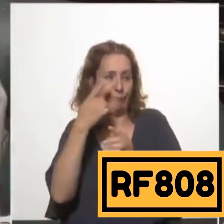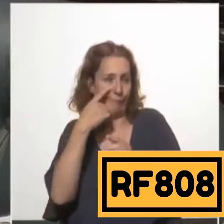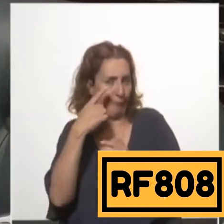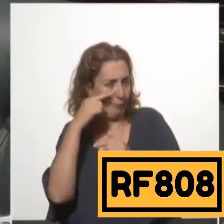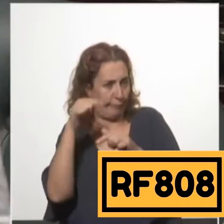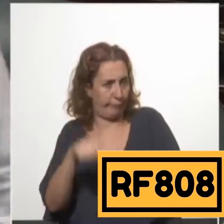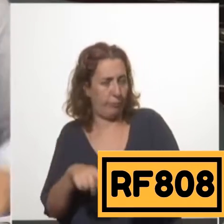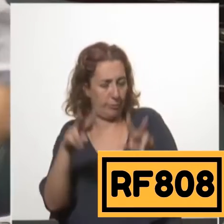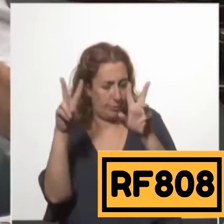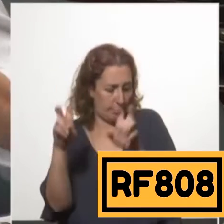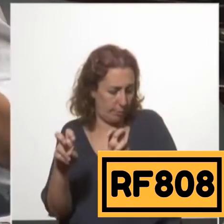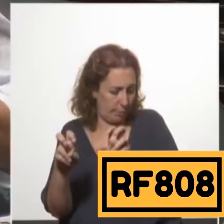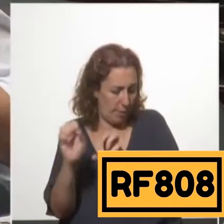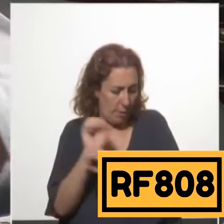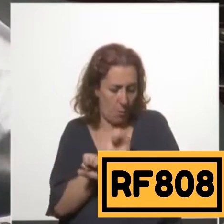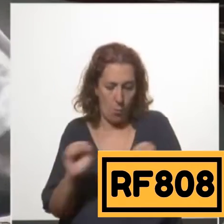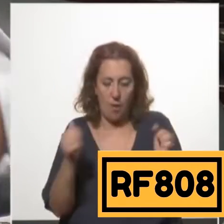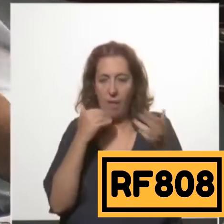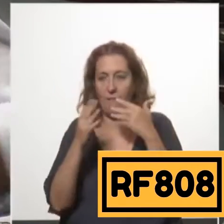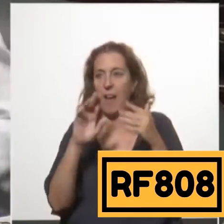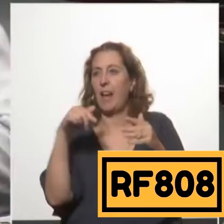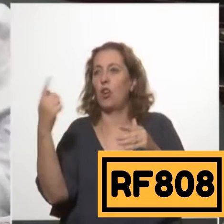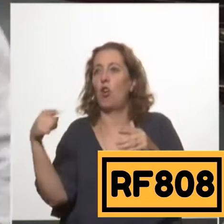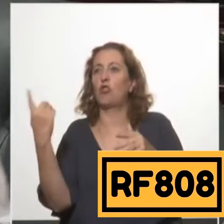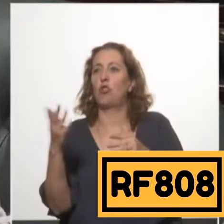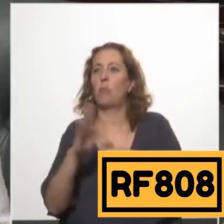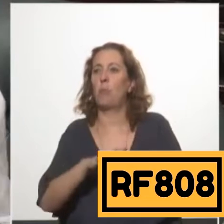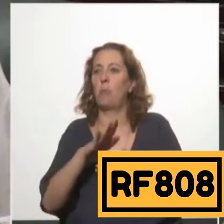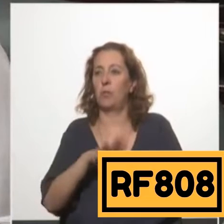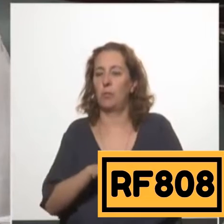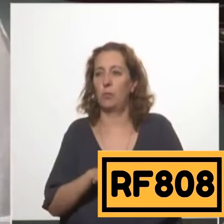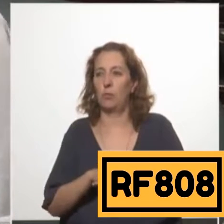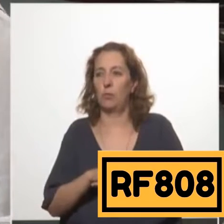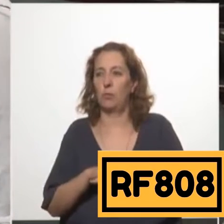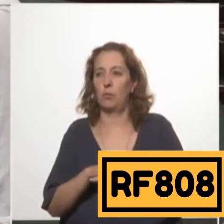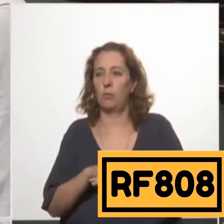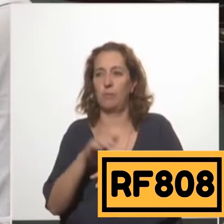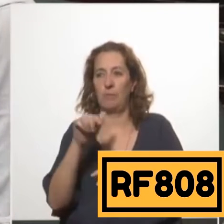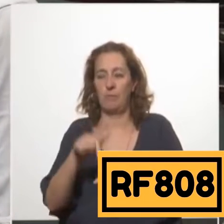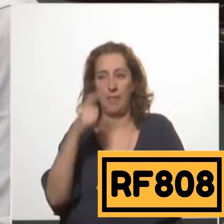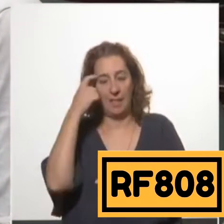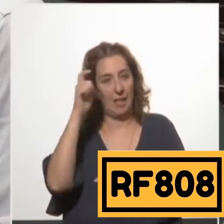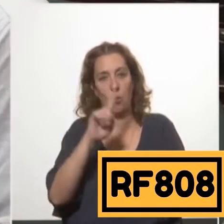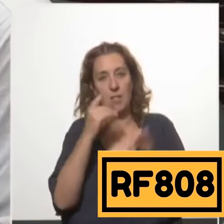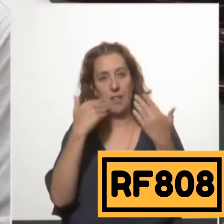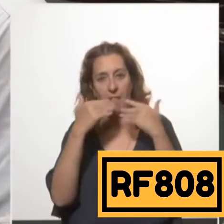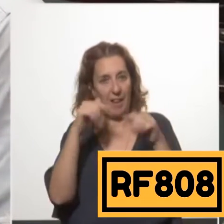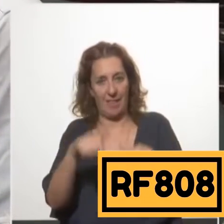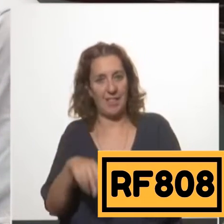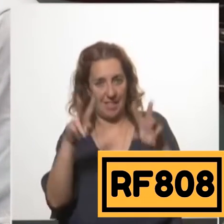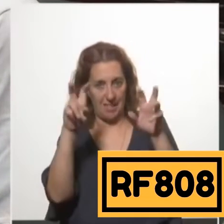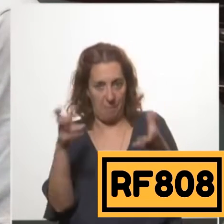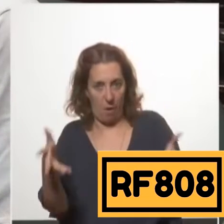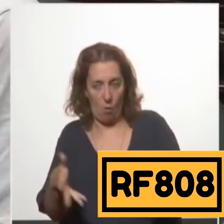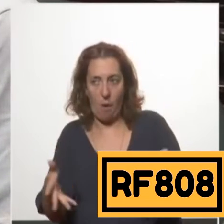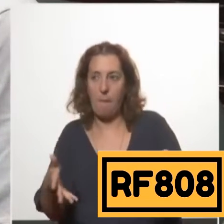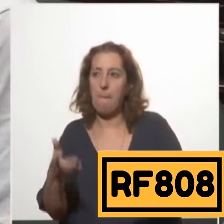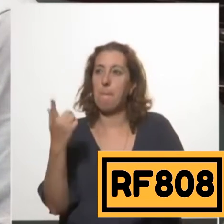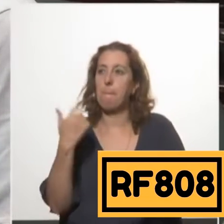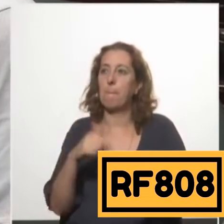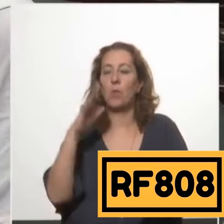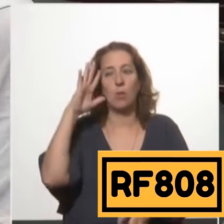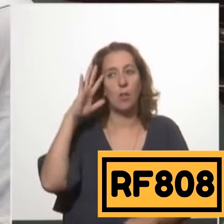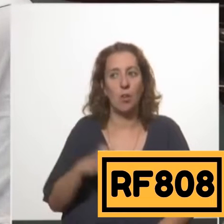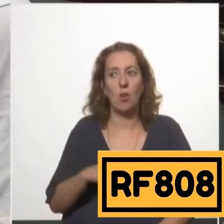puede conversar en otros momentos. Yo mi idea no es conversar sobre esto ahora, sino creo que me parece que lo de